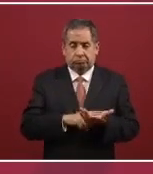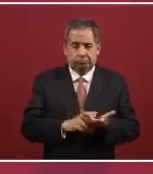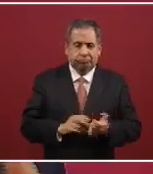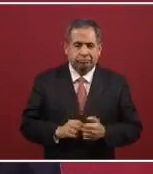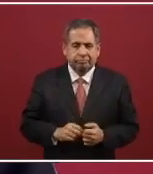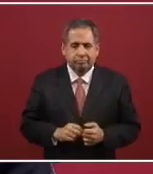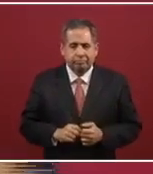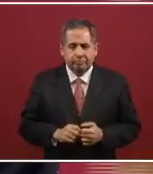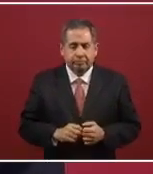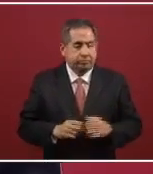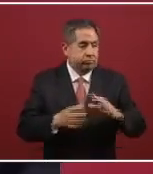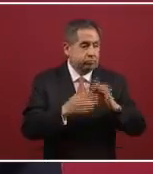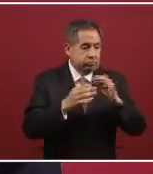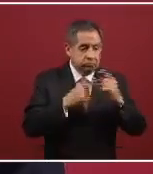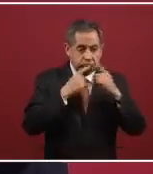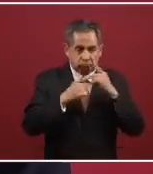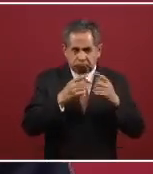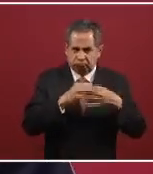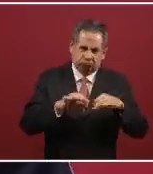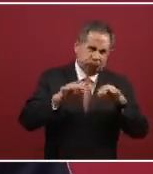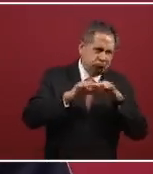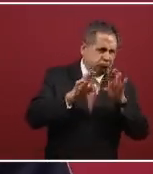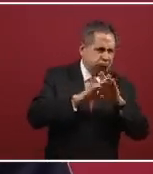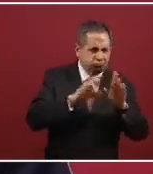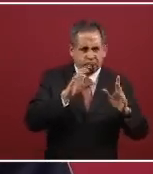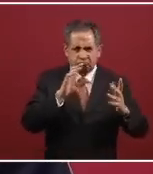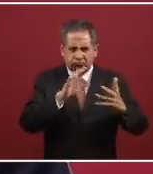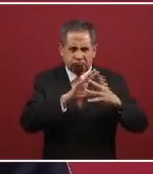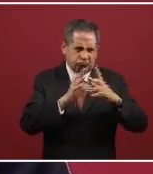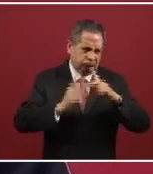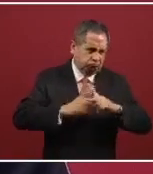La técnica la convirtieron en ciencia.